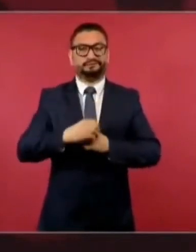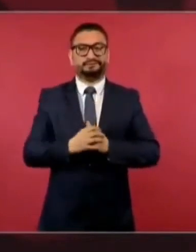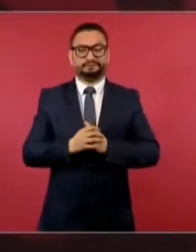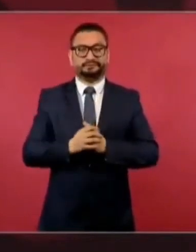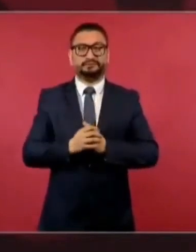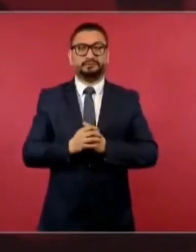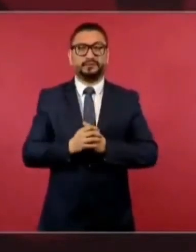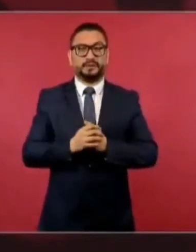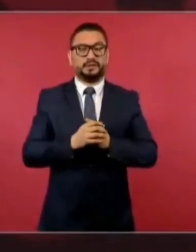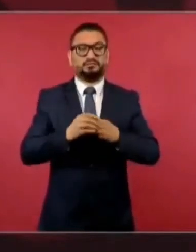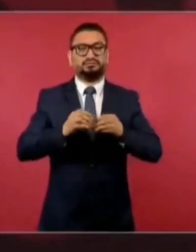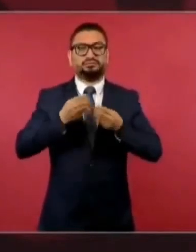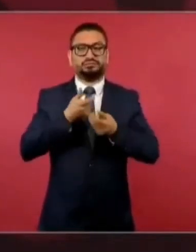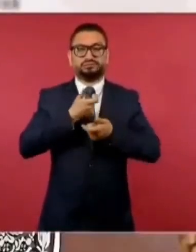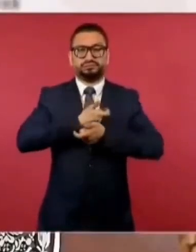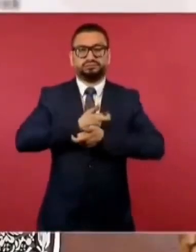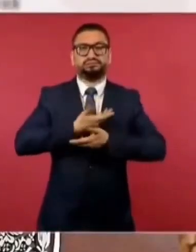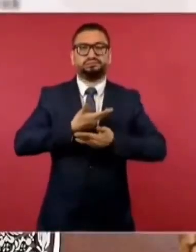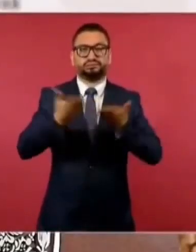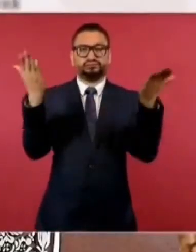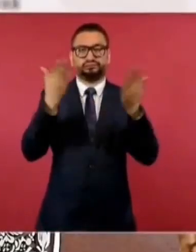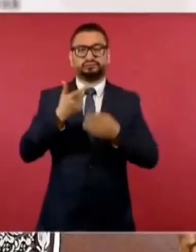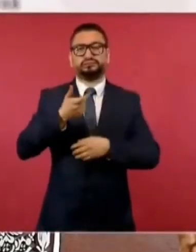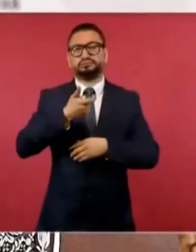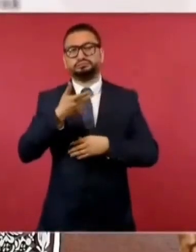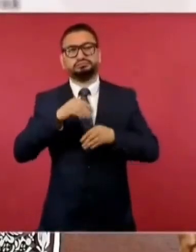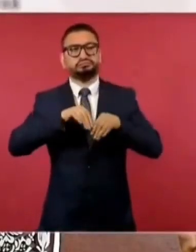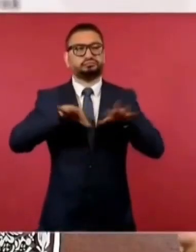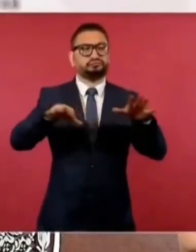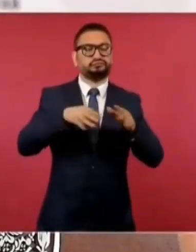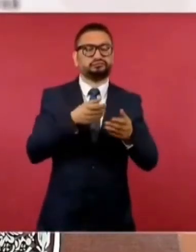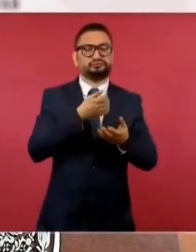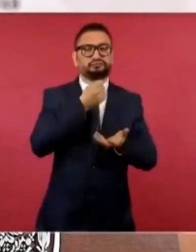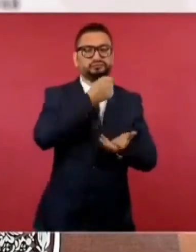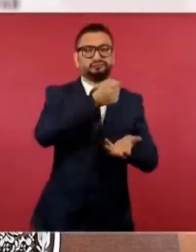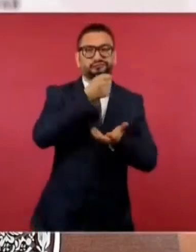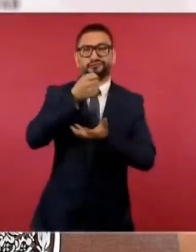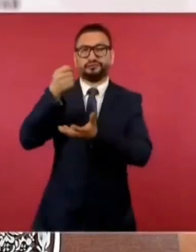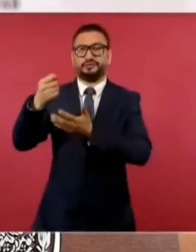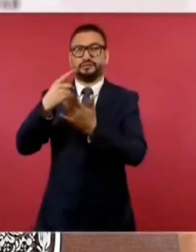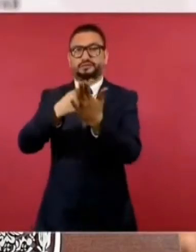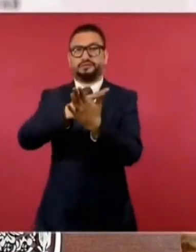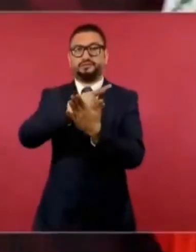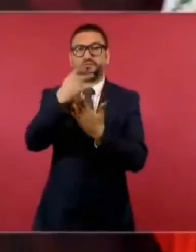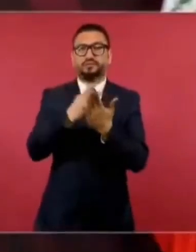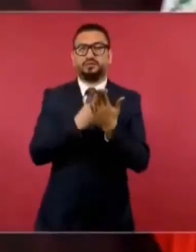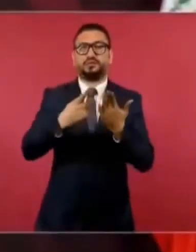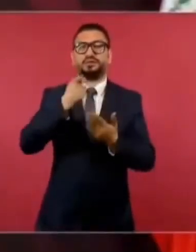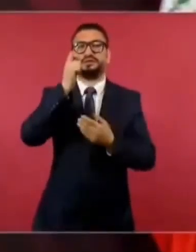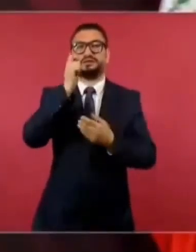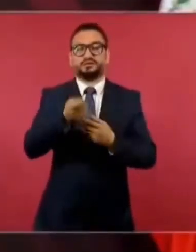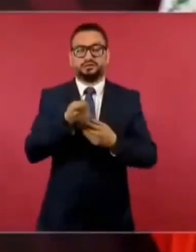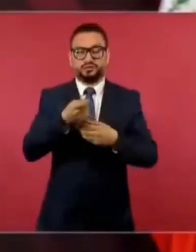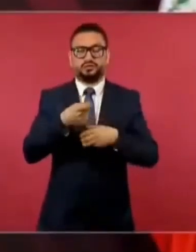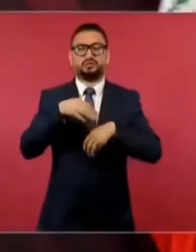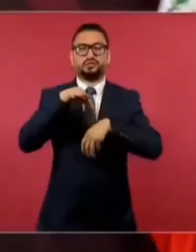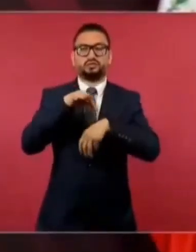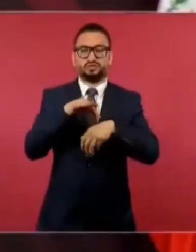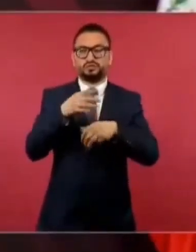Se están dispersando los fondos del programa La Clínica es Nuestra, se